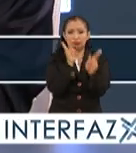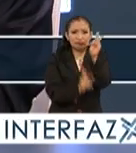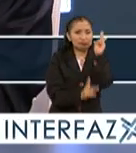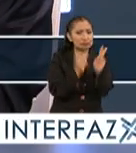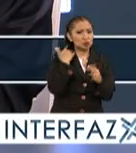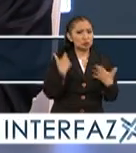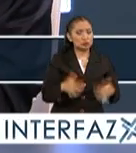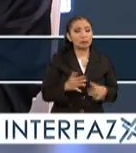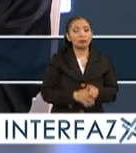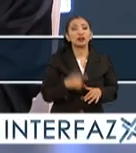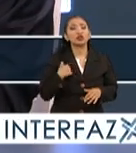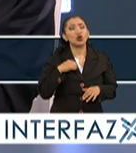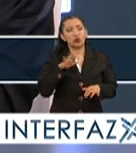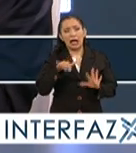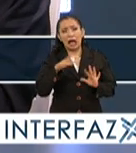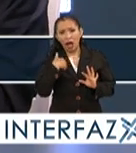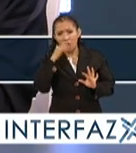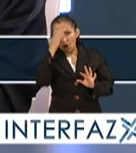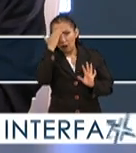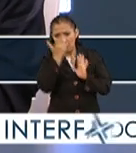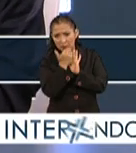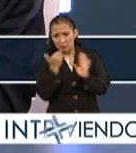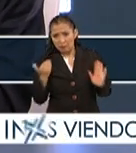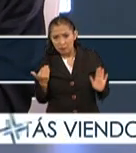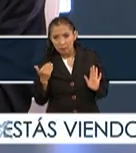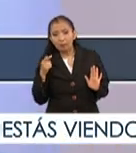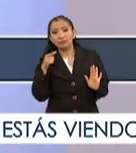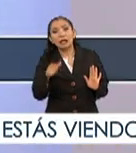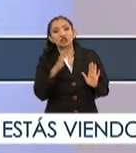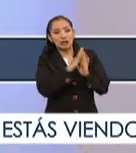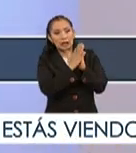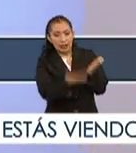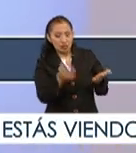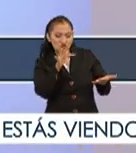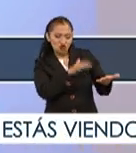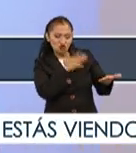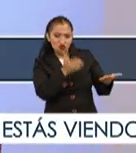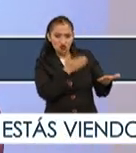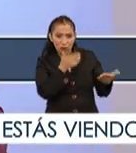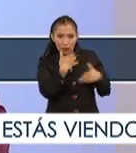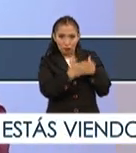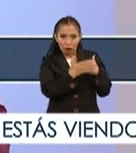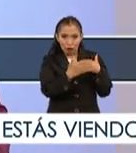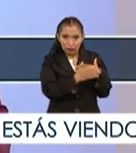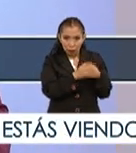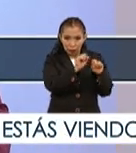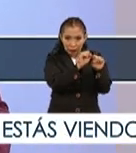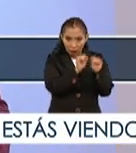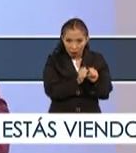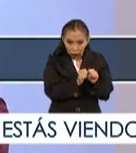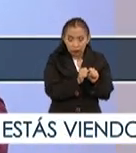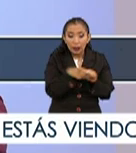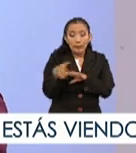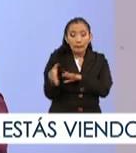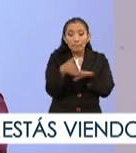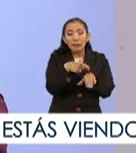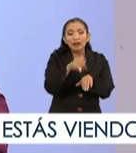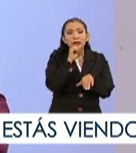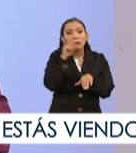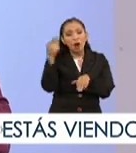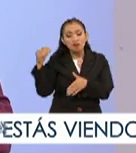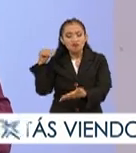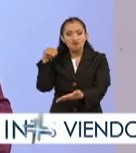conversación pedagógica. Muy bien, subsecretario, ya conocimos un poco de estos libros de texto que vamos a tener en las aulas, pero también hay